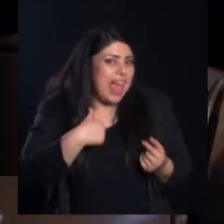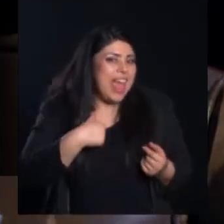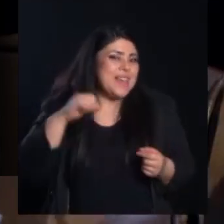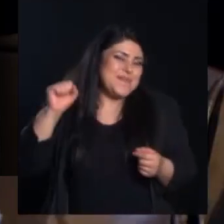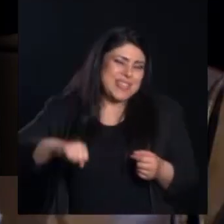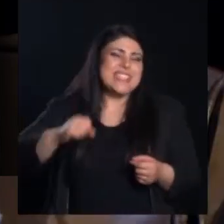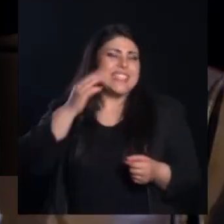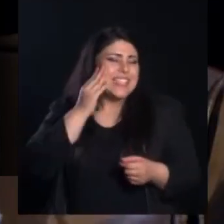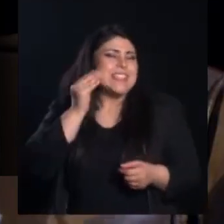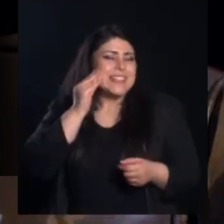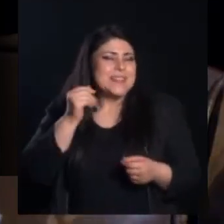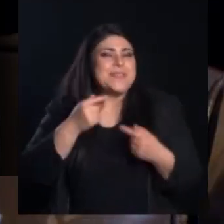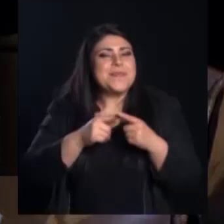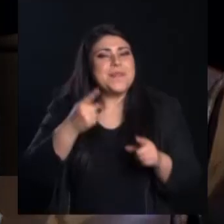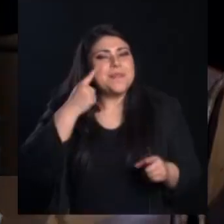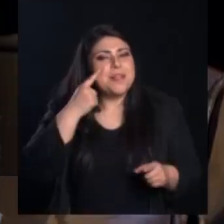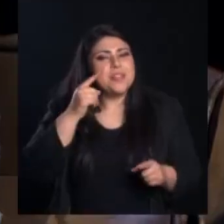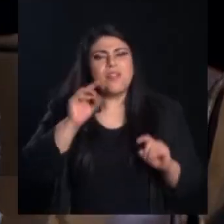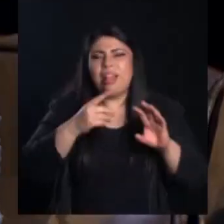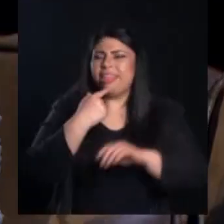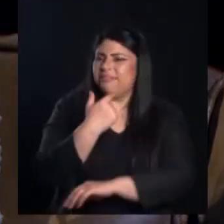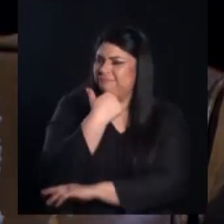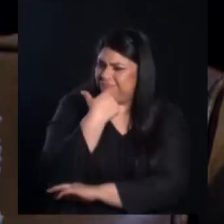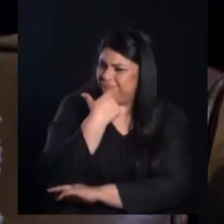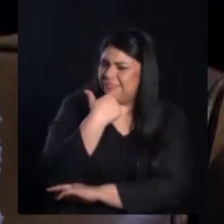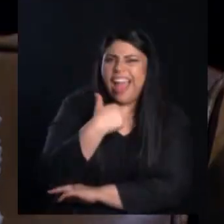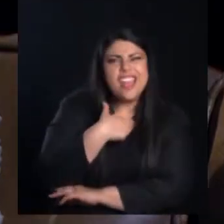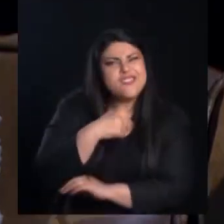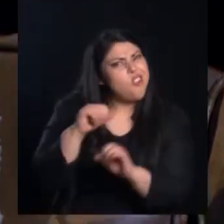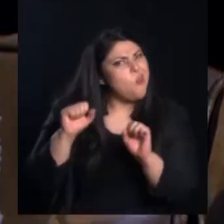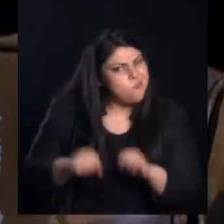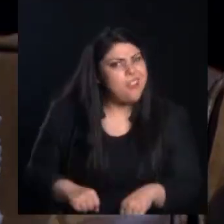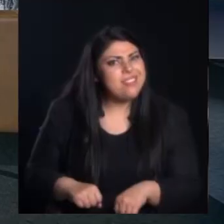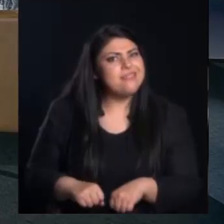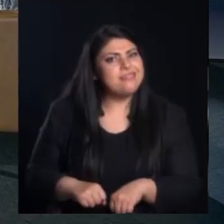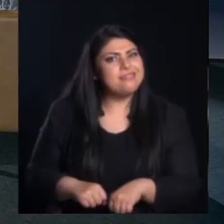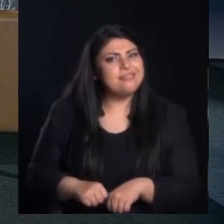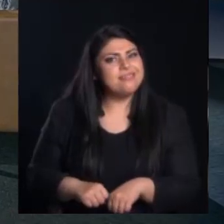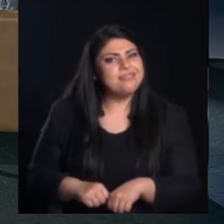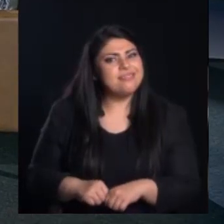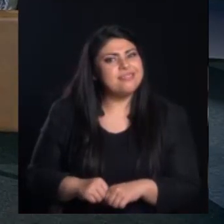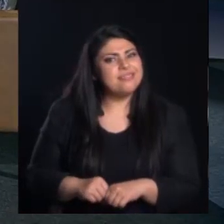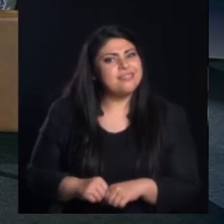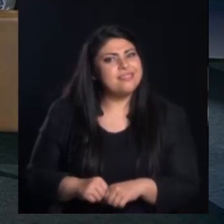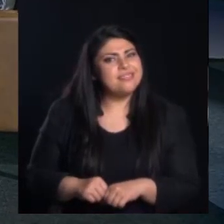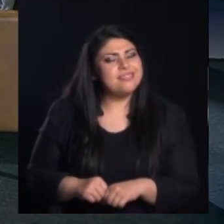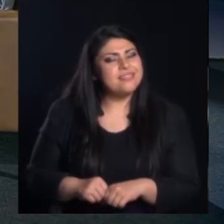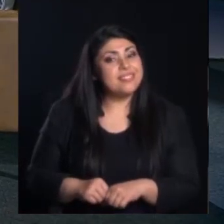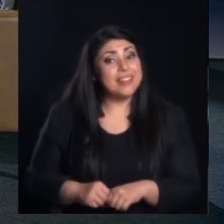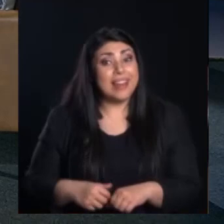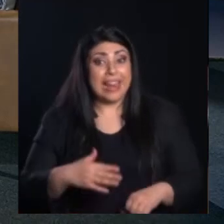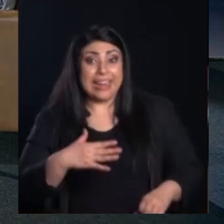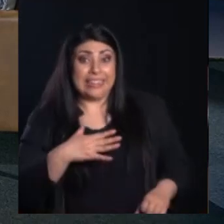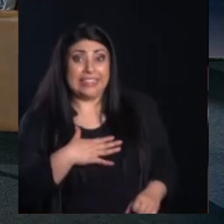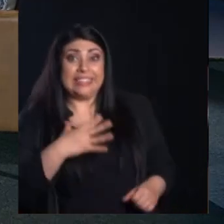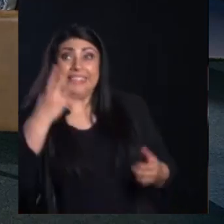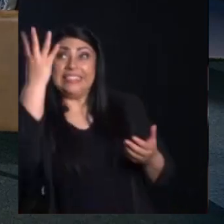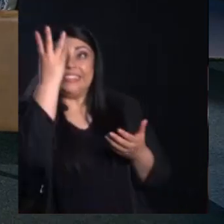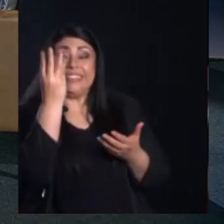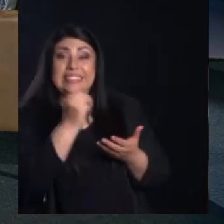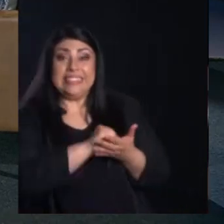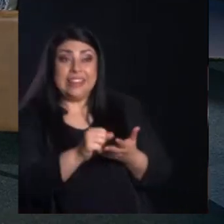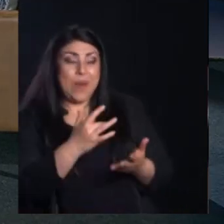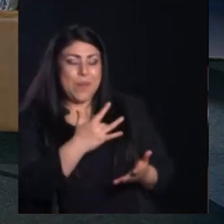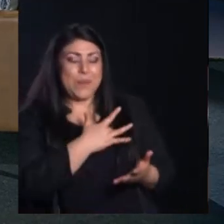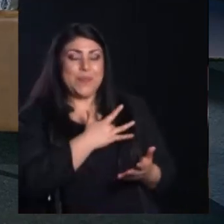muchas ocasiones donde yo digo de verdad yo podría hacer algo así me ha tocado el espíritu santo pero